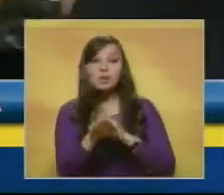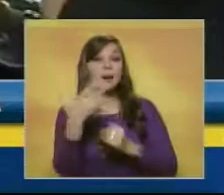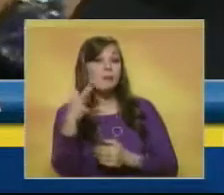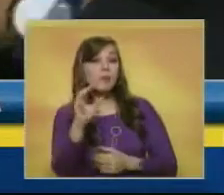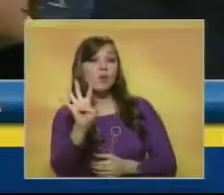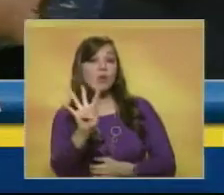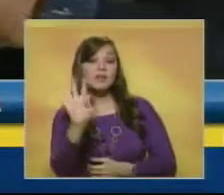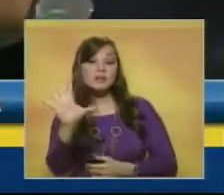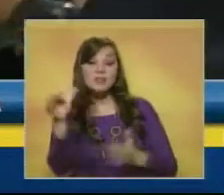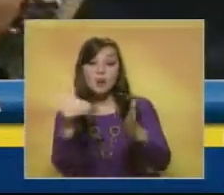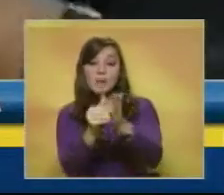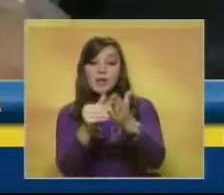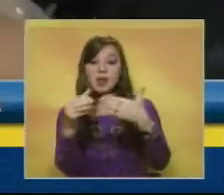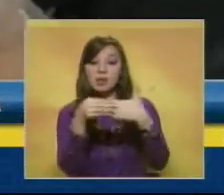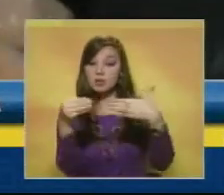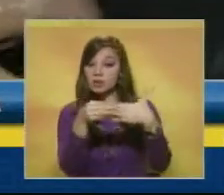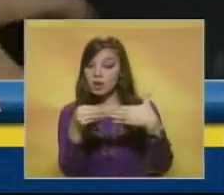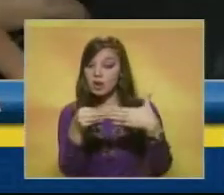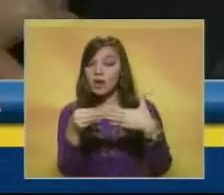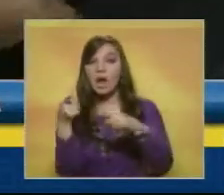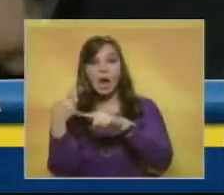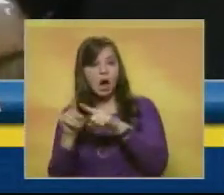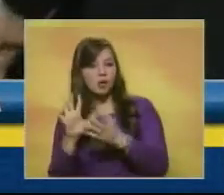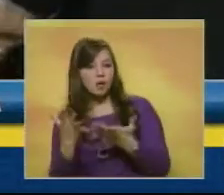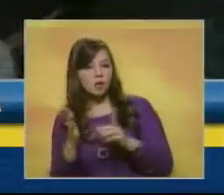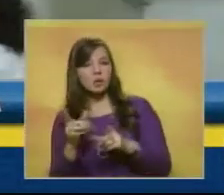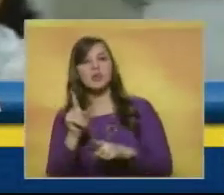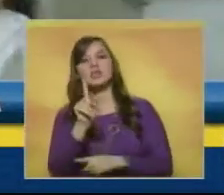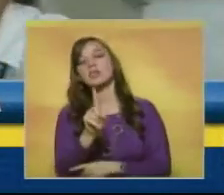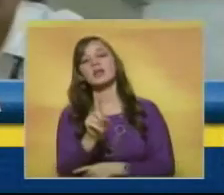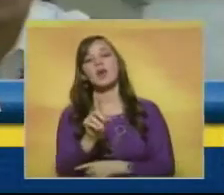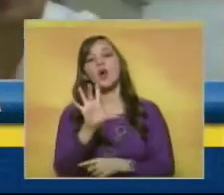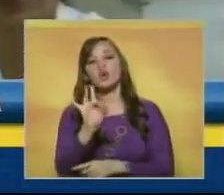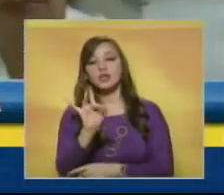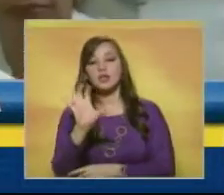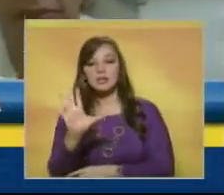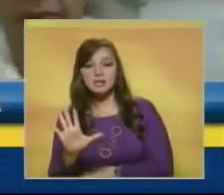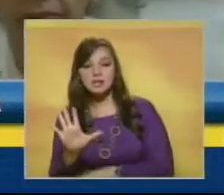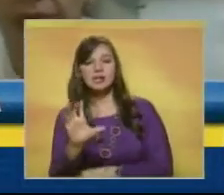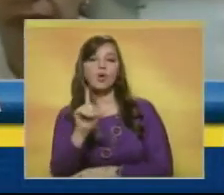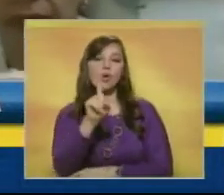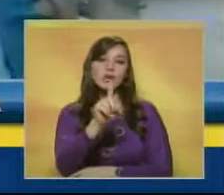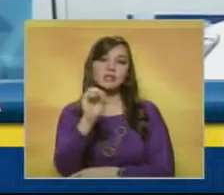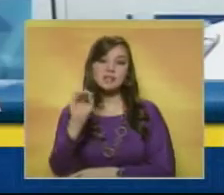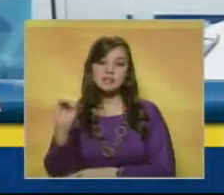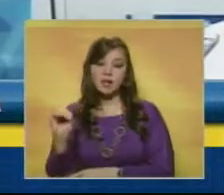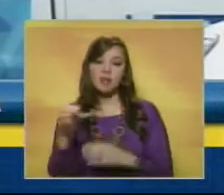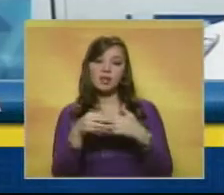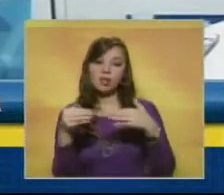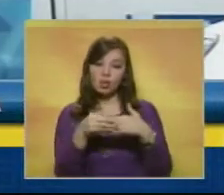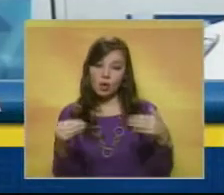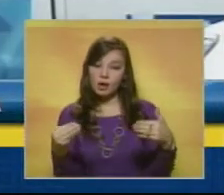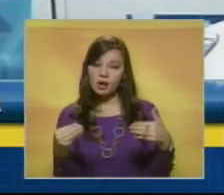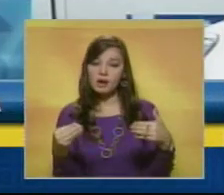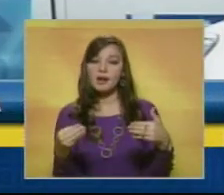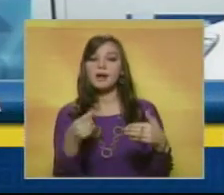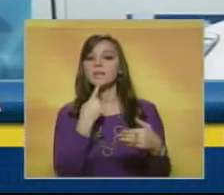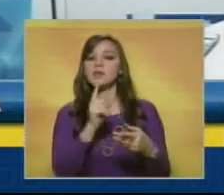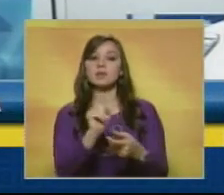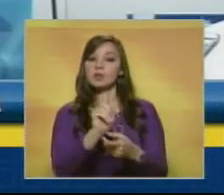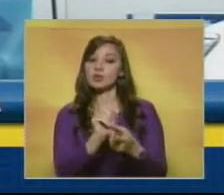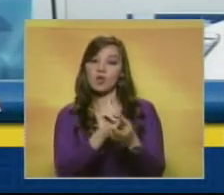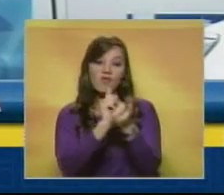aunque algunos productos similares se consiguen entre $85 y $100. Las autoridades atribuyen el gasto a que no modificará la forma en que